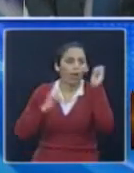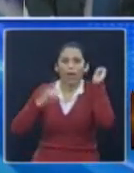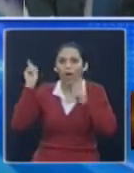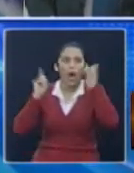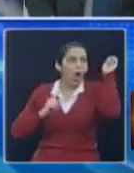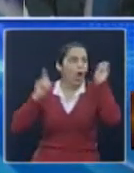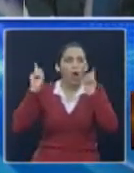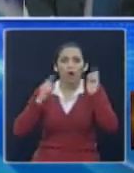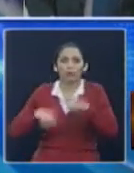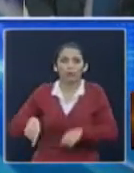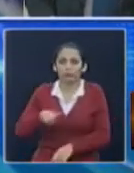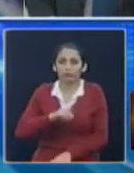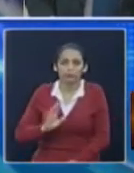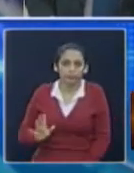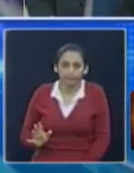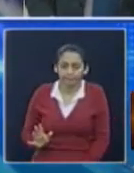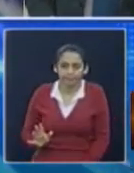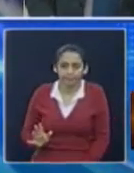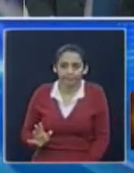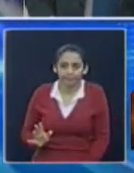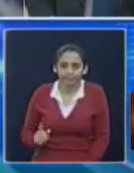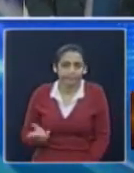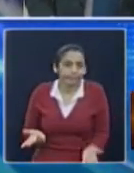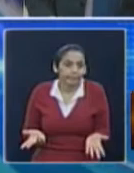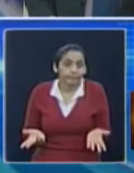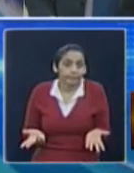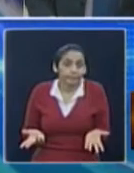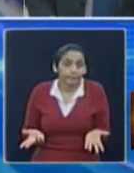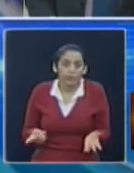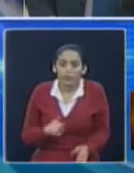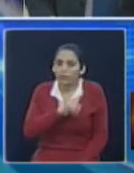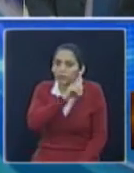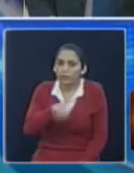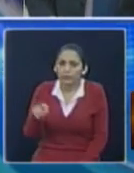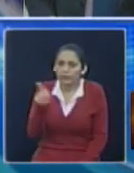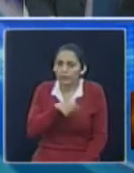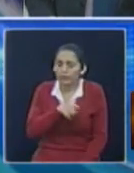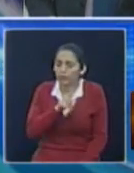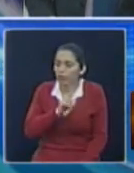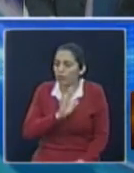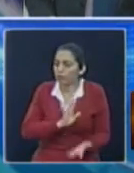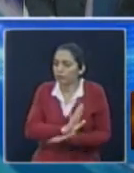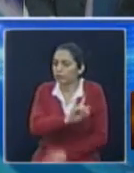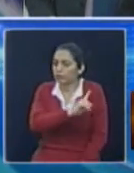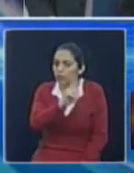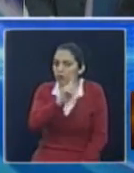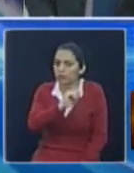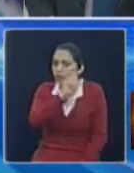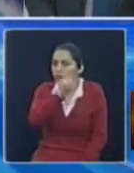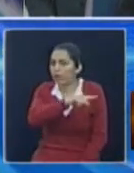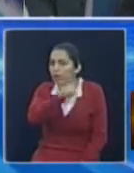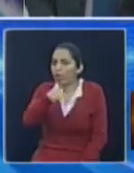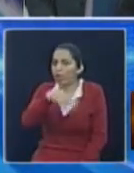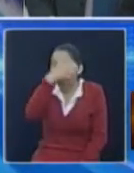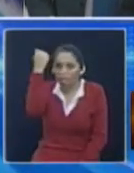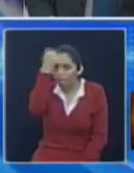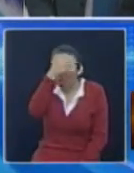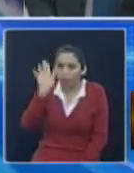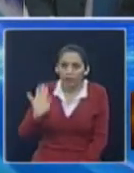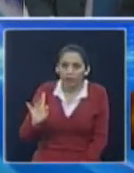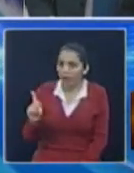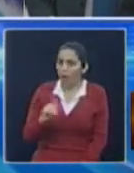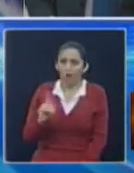tenga claro, se va a tontear el país. Y eso es inadmisible. El país no es ingenuo para